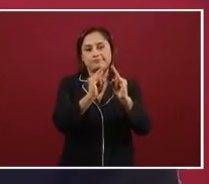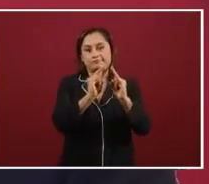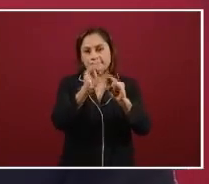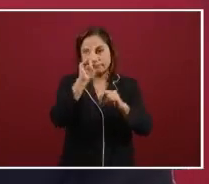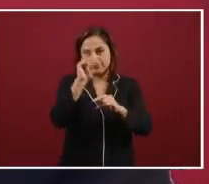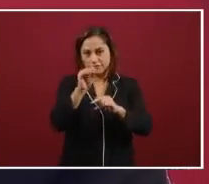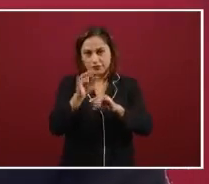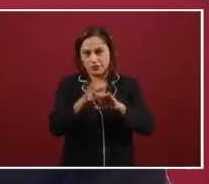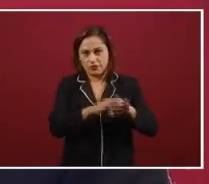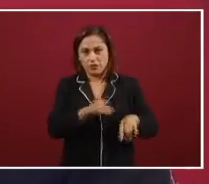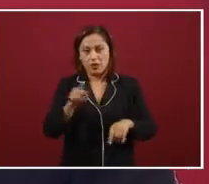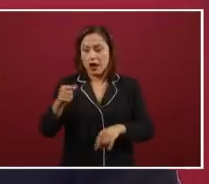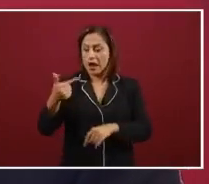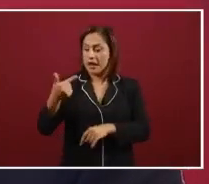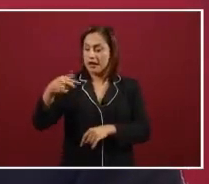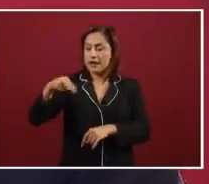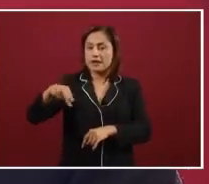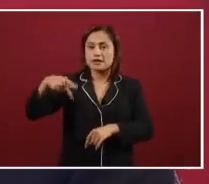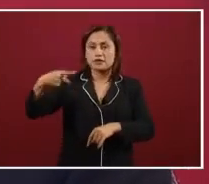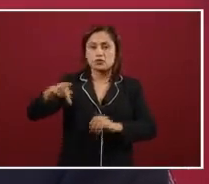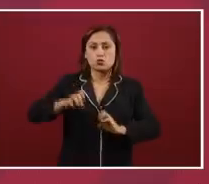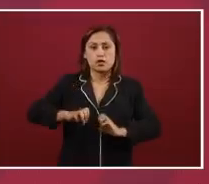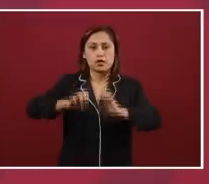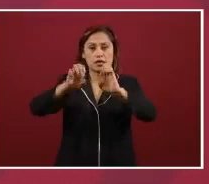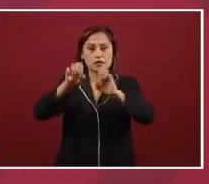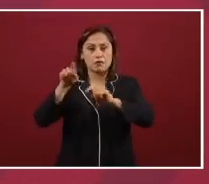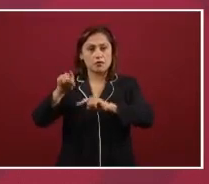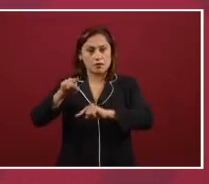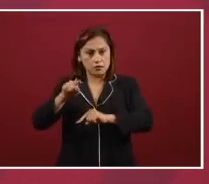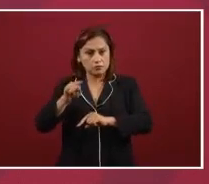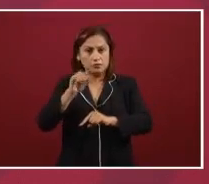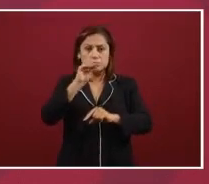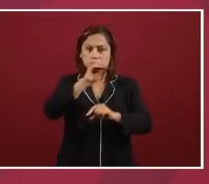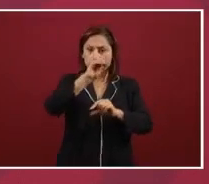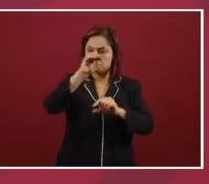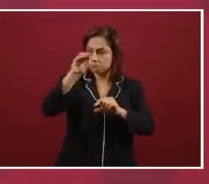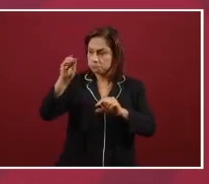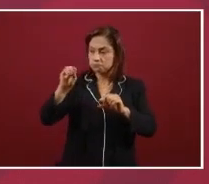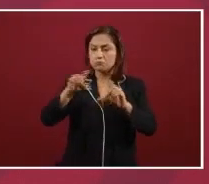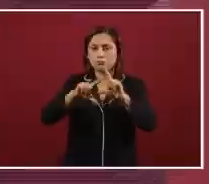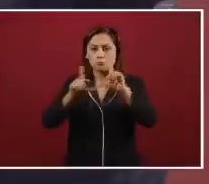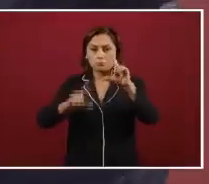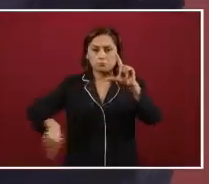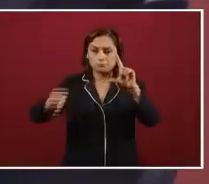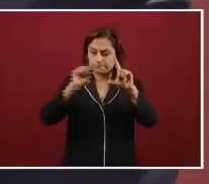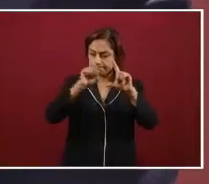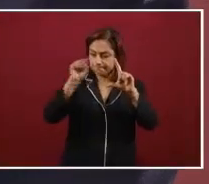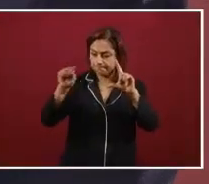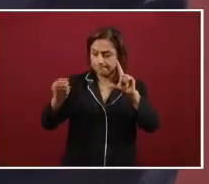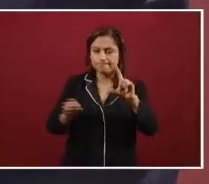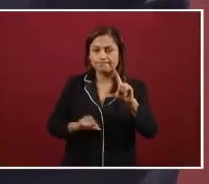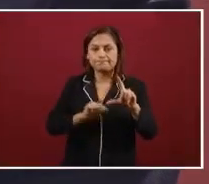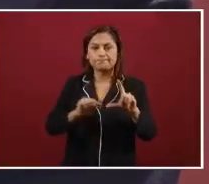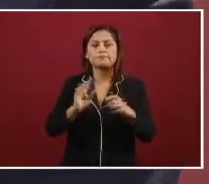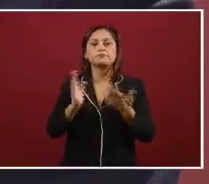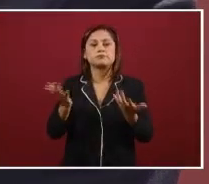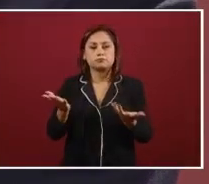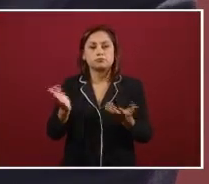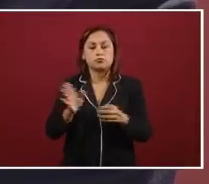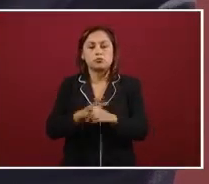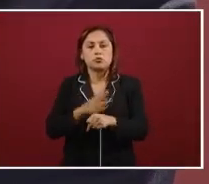sus instalaciones. O sea, por eso, también para que